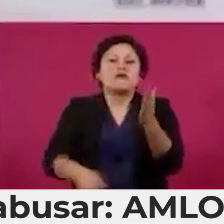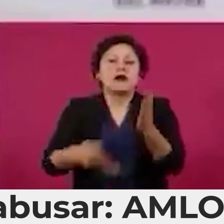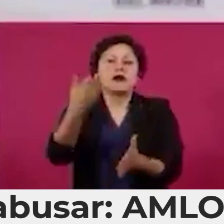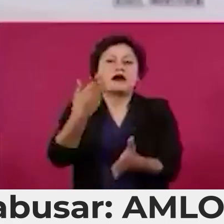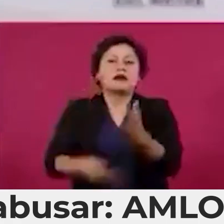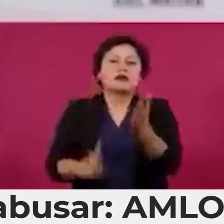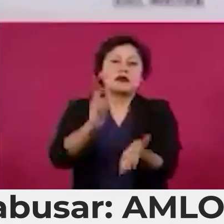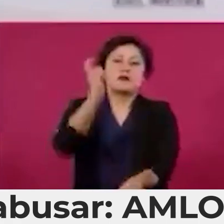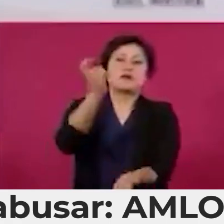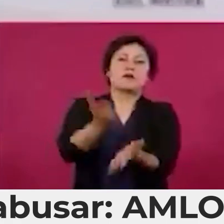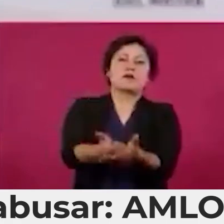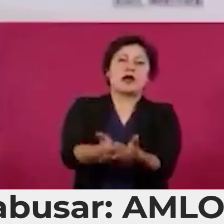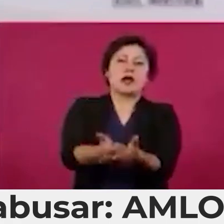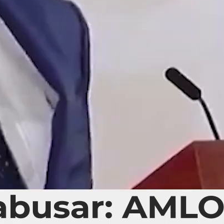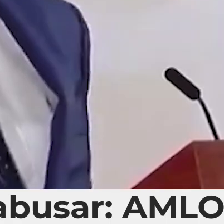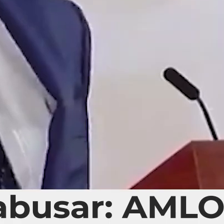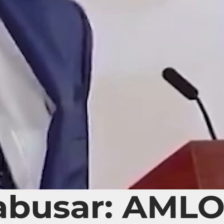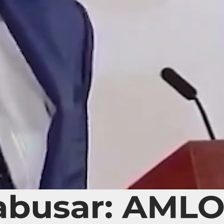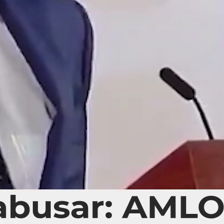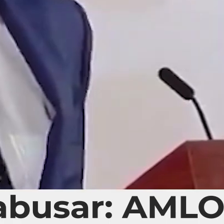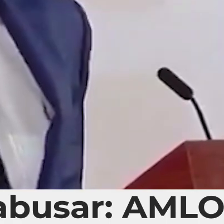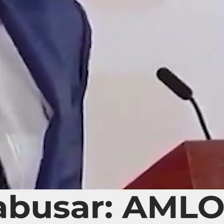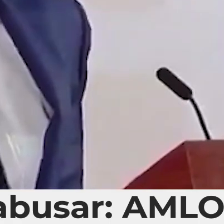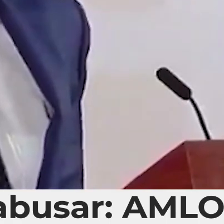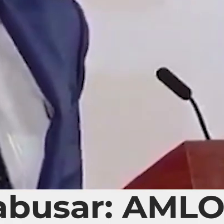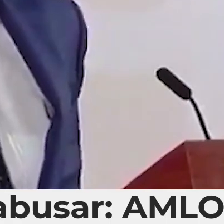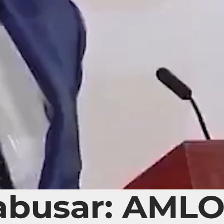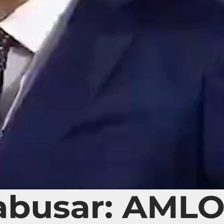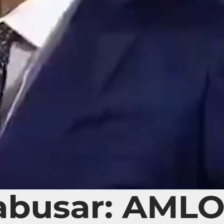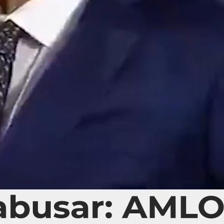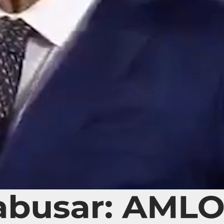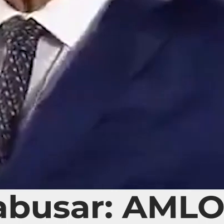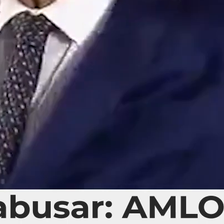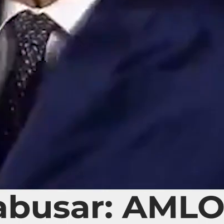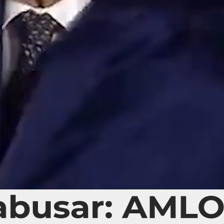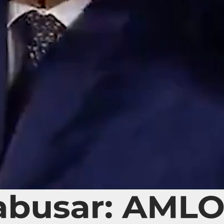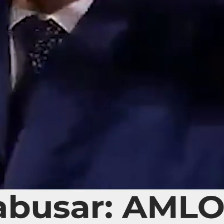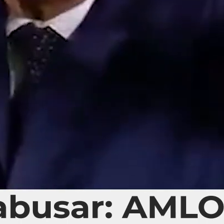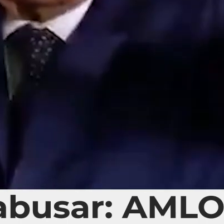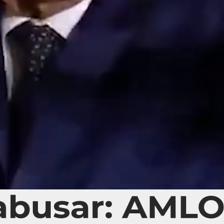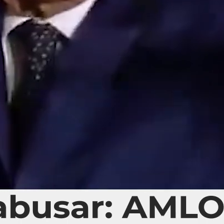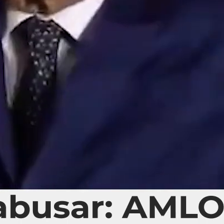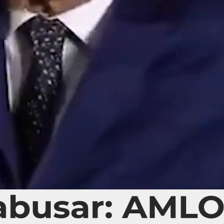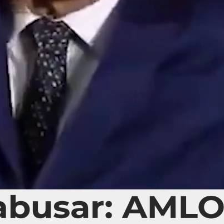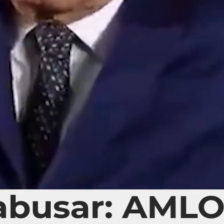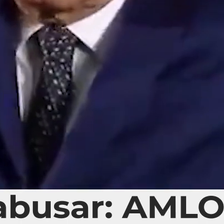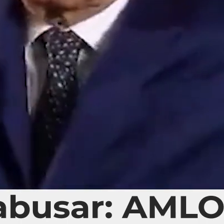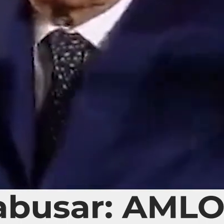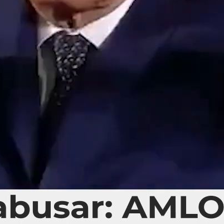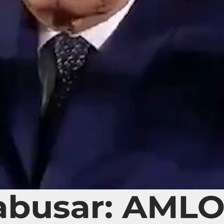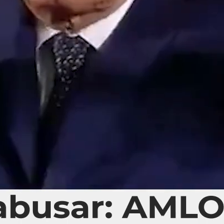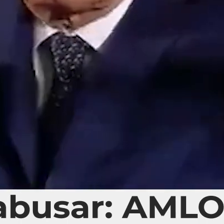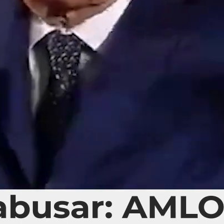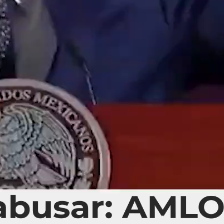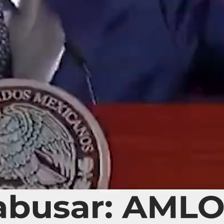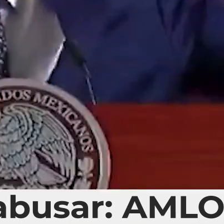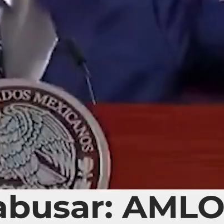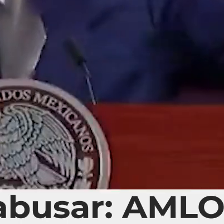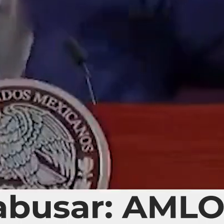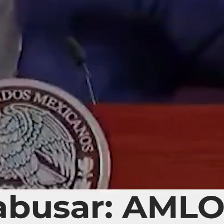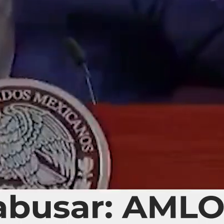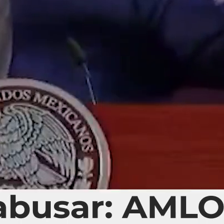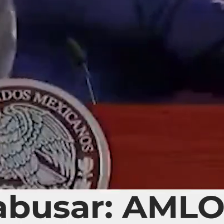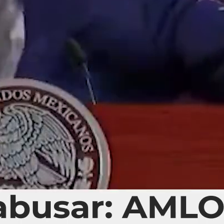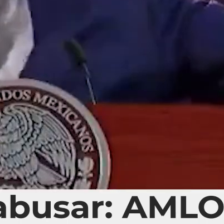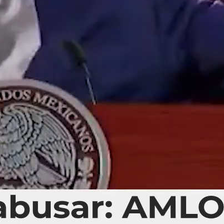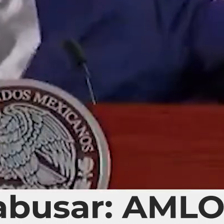hace décadas. El mandatario dejó claro que el gobierno no cederá a chantajes y está dispuesto a pagar indemnizaciones